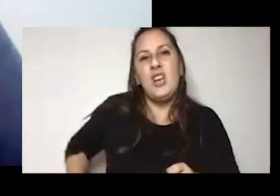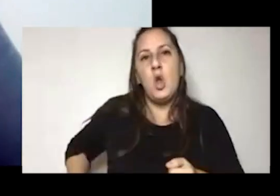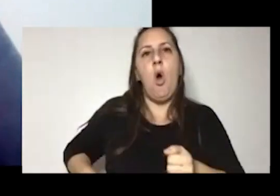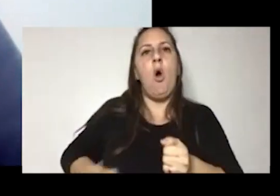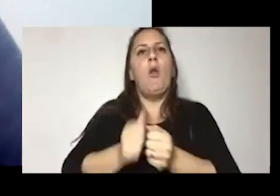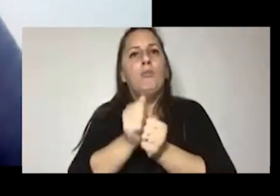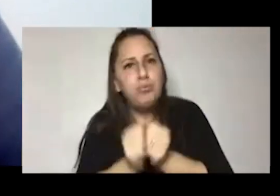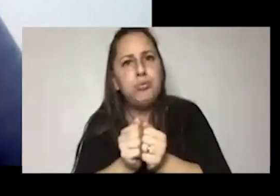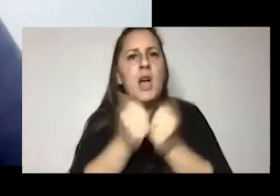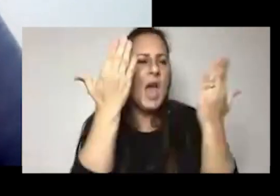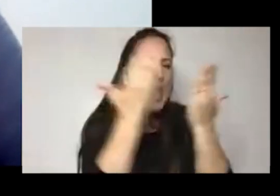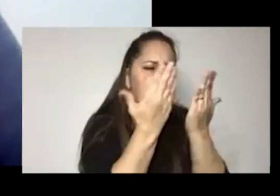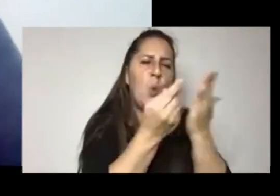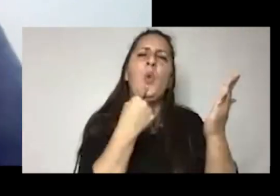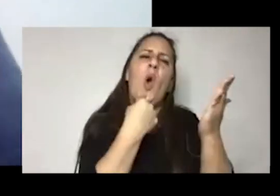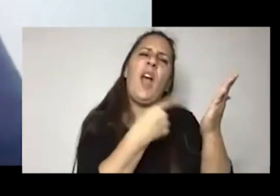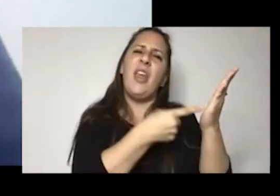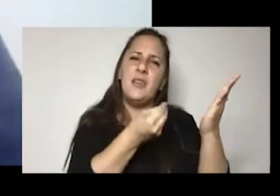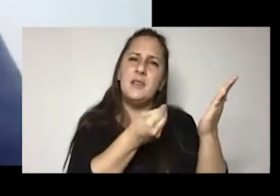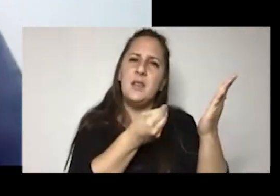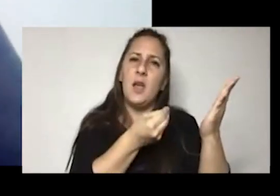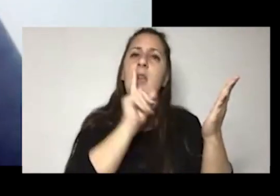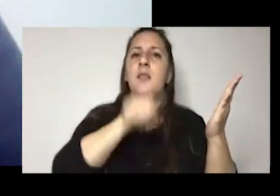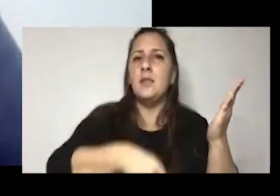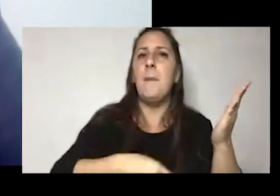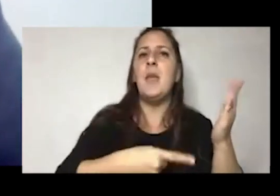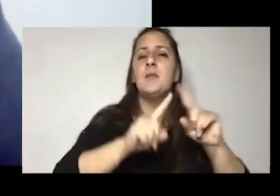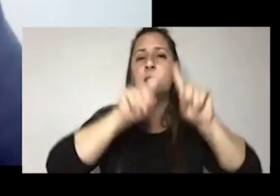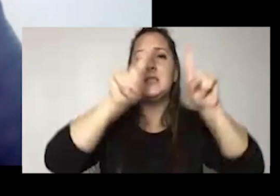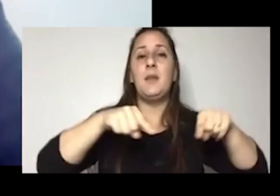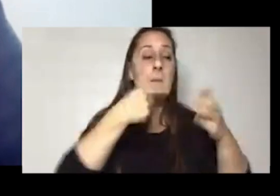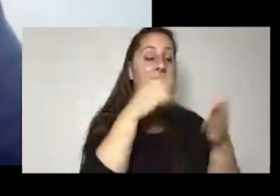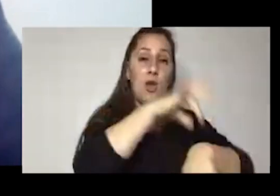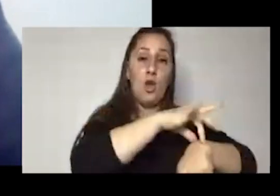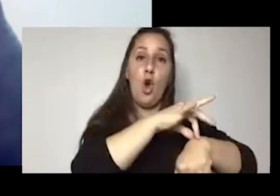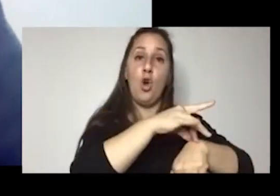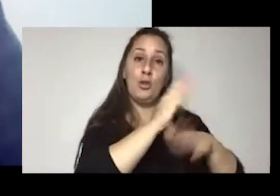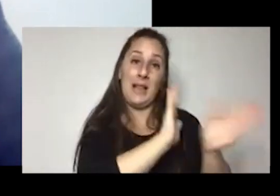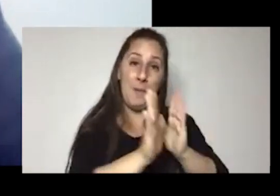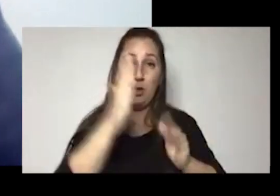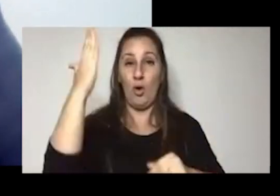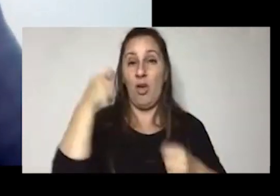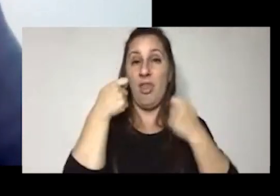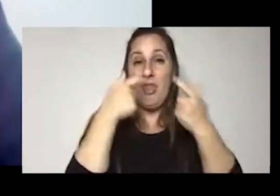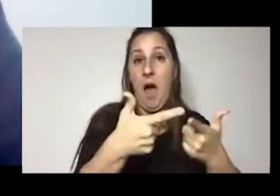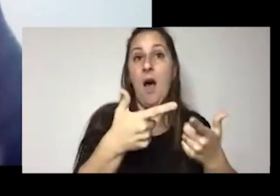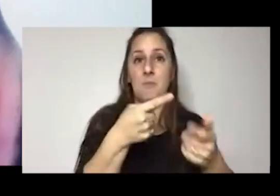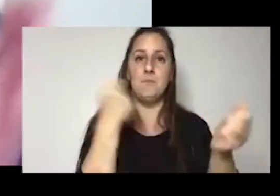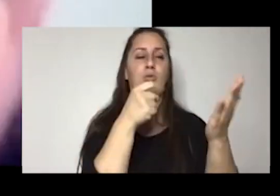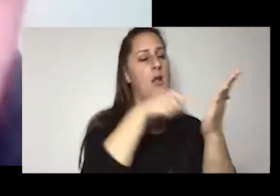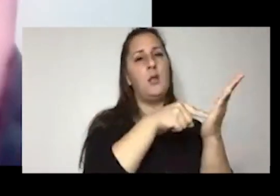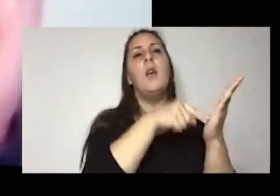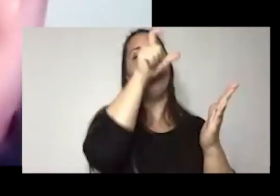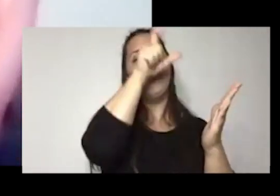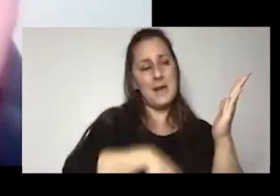nos demuestre y a cuánto también lo que certifica el médico tratante, ¿sí? Porque el médico tratante va a decir, esta persona,